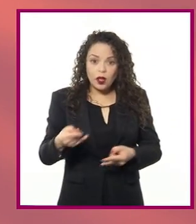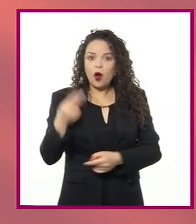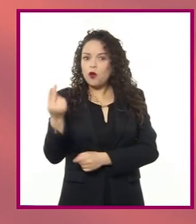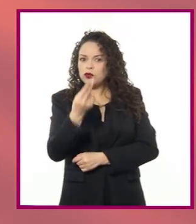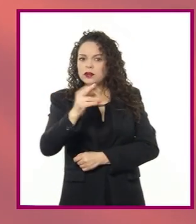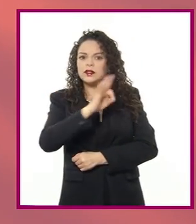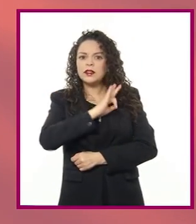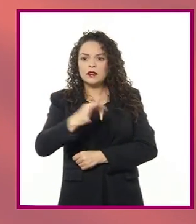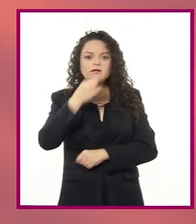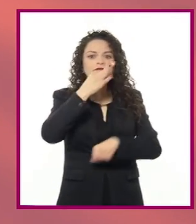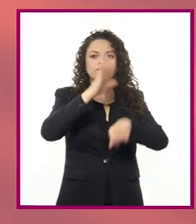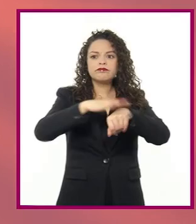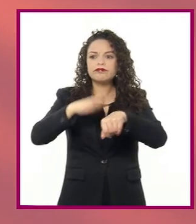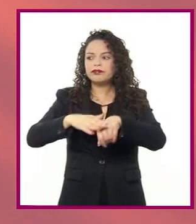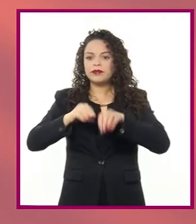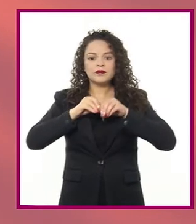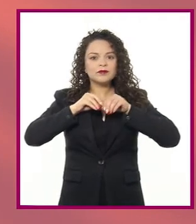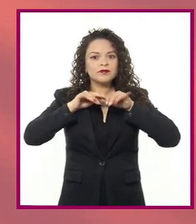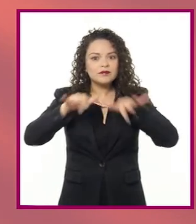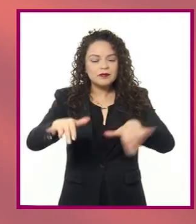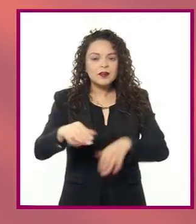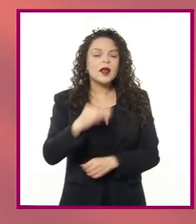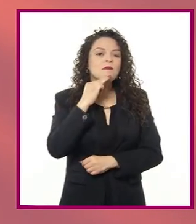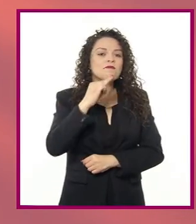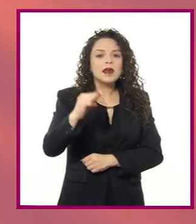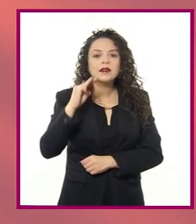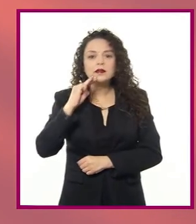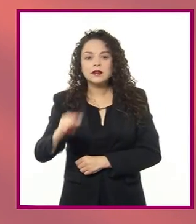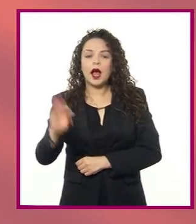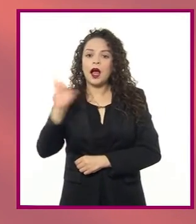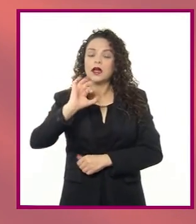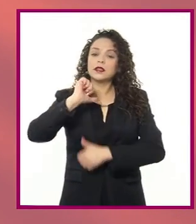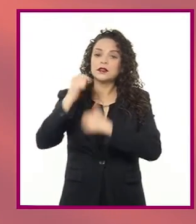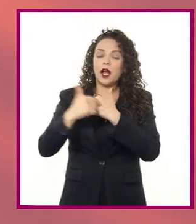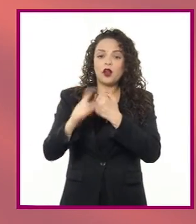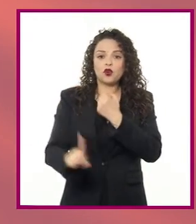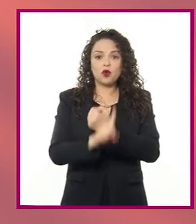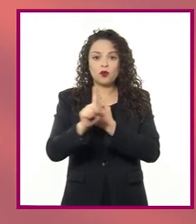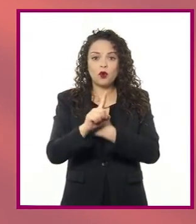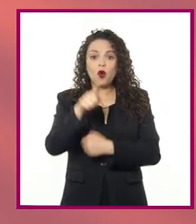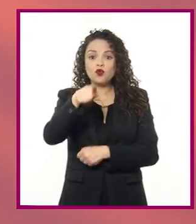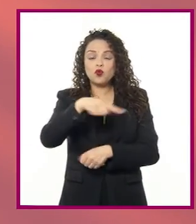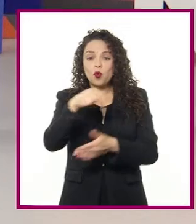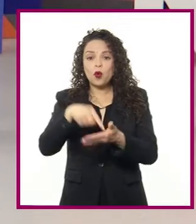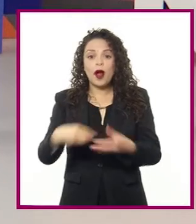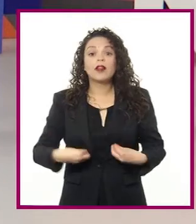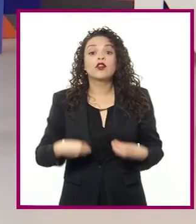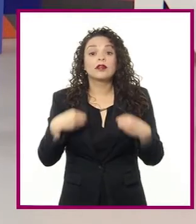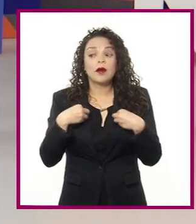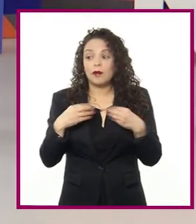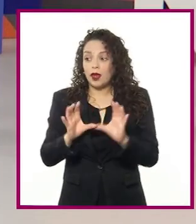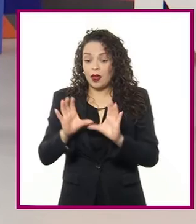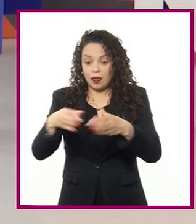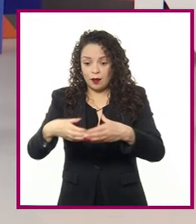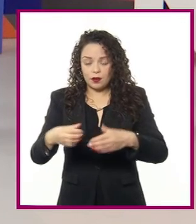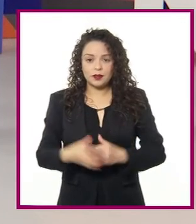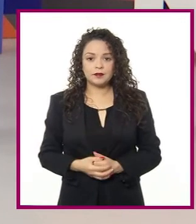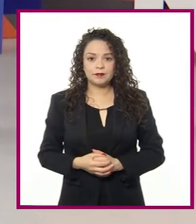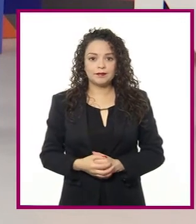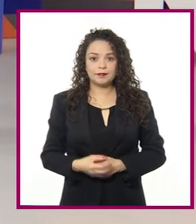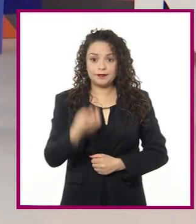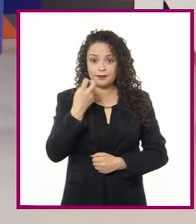el mensaje adecuado ante alguna problemática que repercuta en su comunidad. El reto de esta sesión